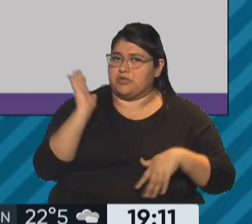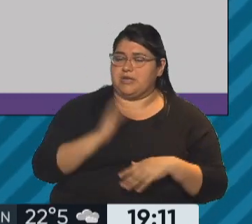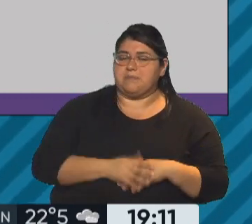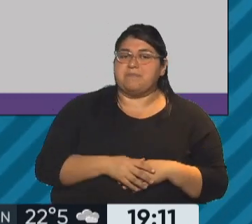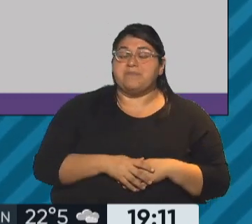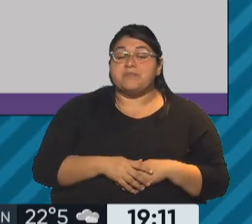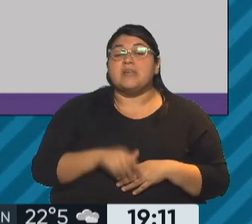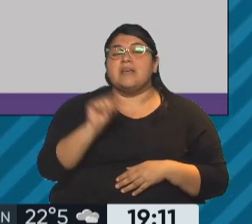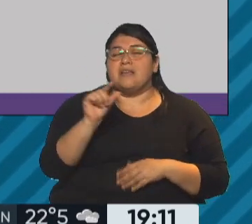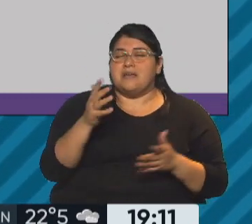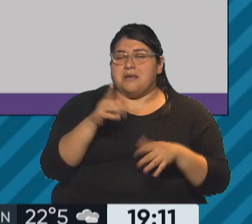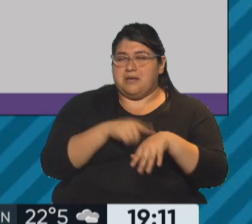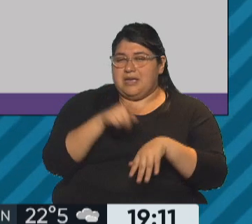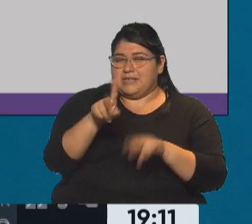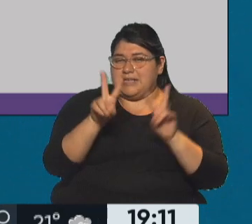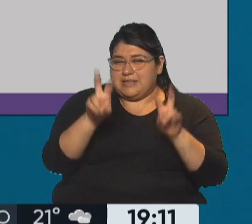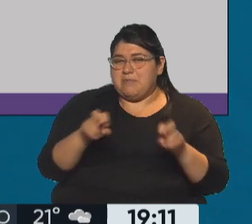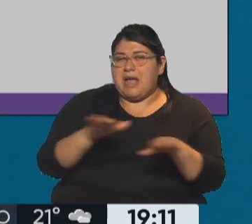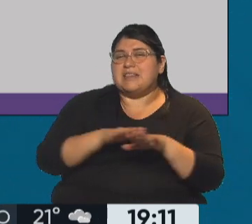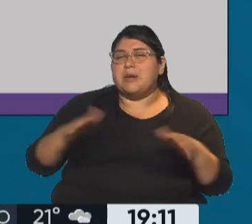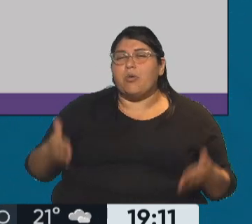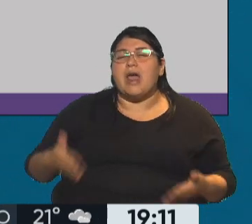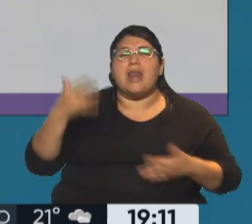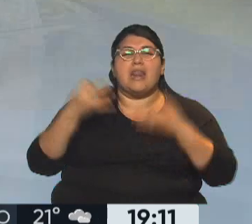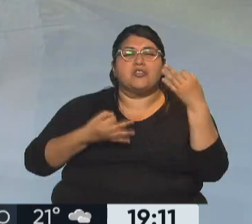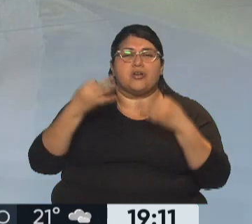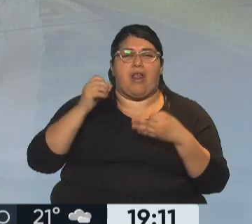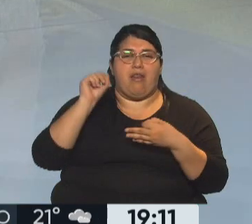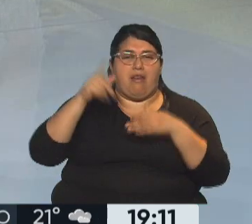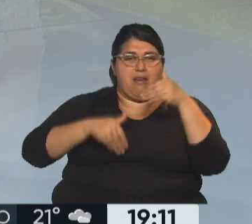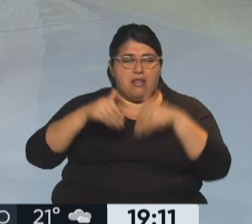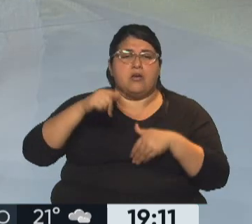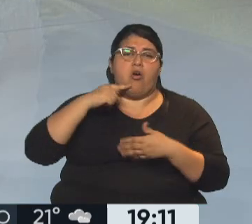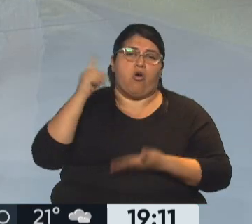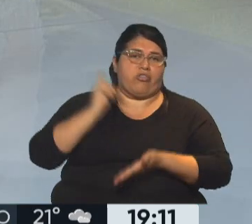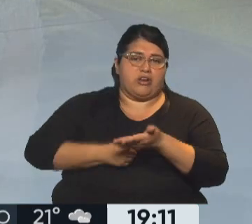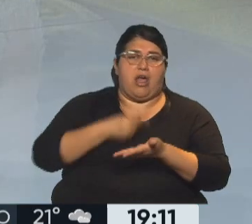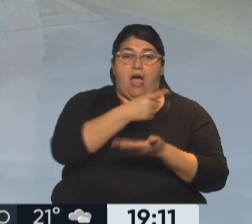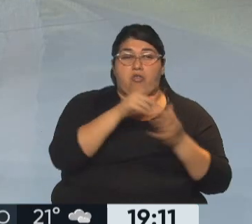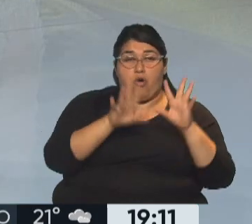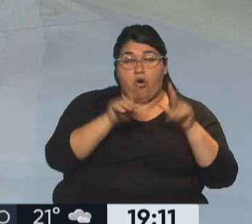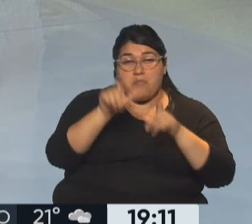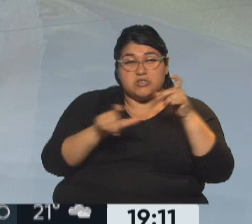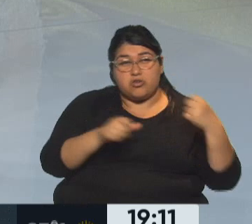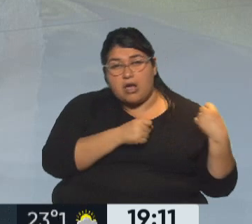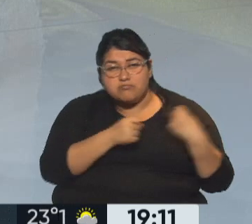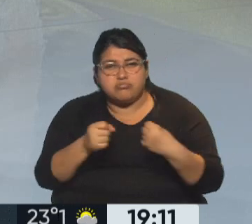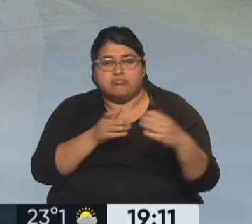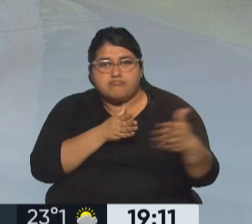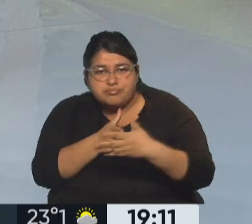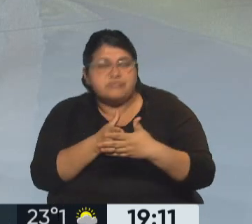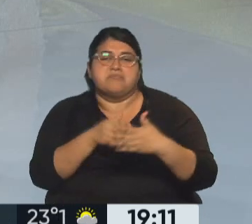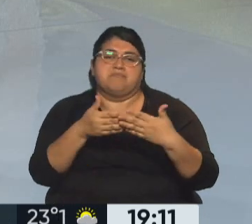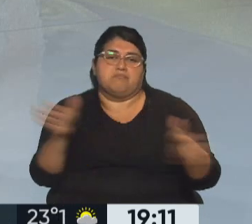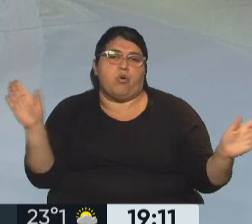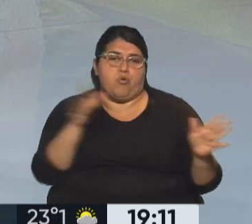acabas de contar fue cerca de las 4 de la tarde que el tribunal electoral brasileño justamente ordenó levantar esos retenes que estaban en las rutas a propósito de